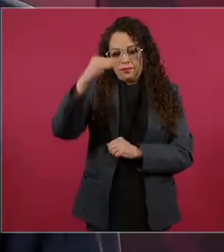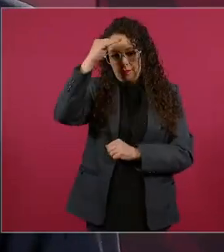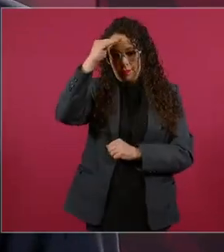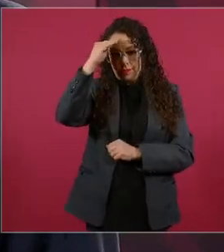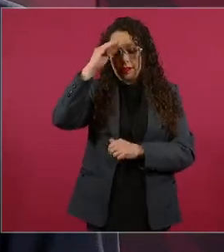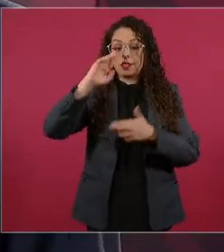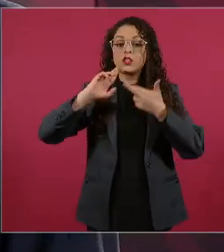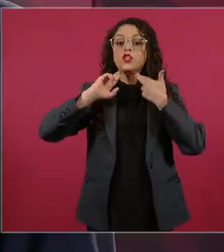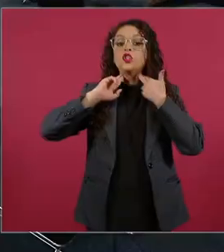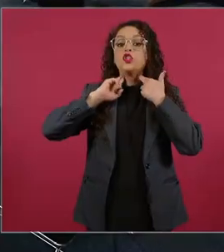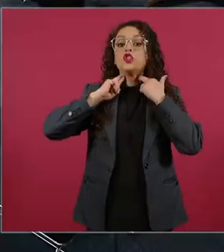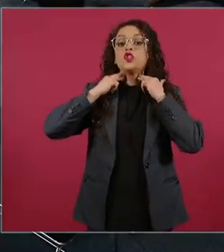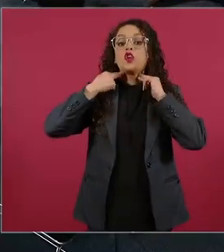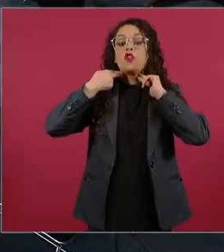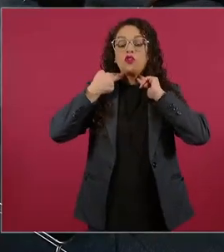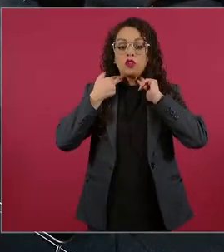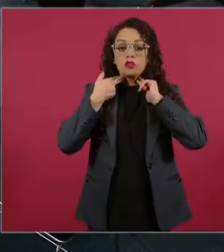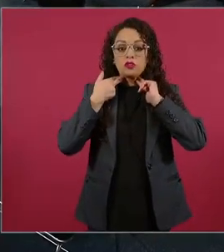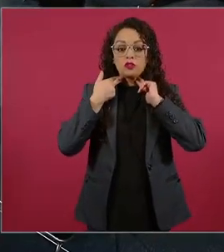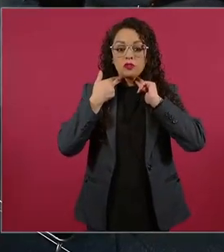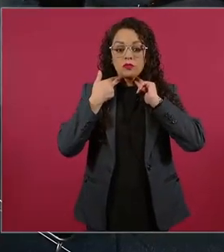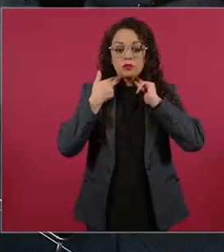que compren